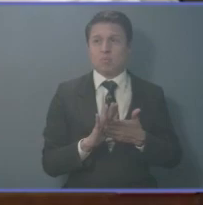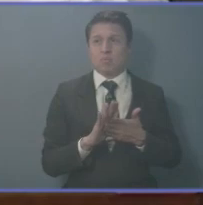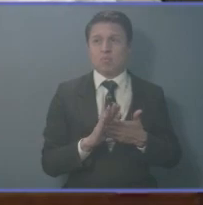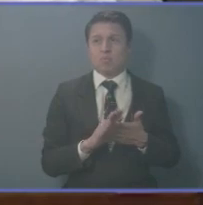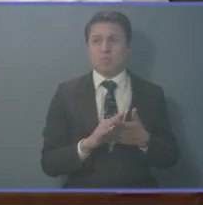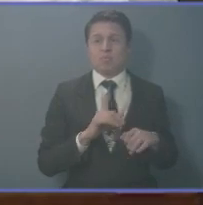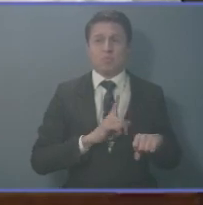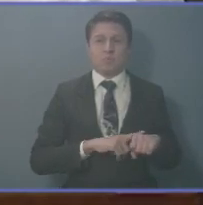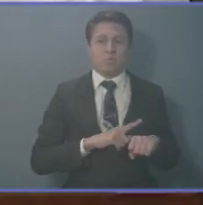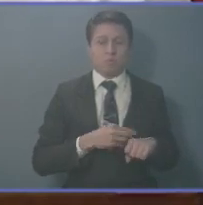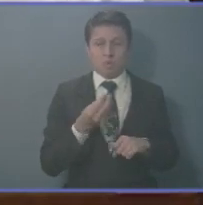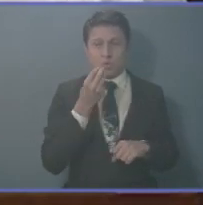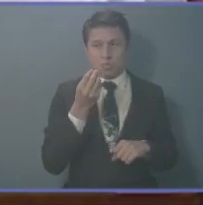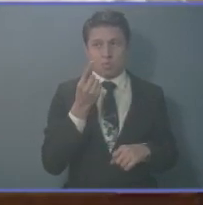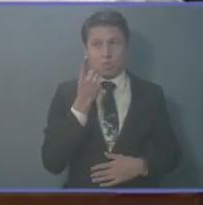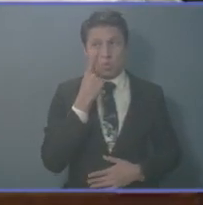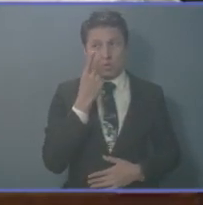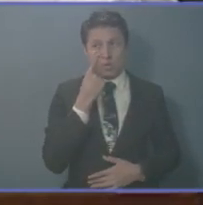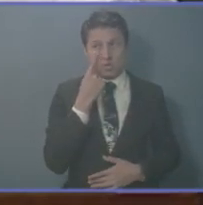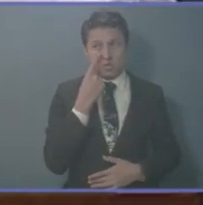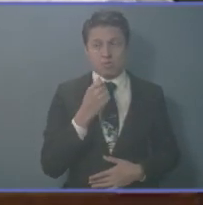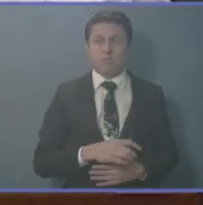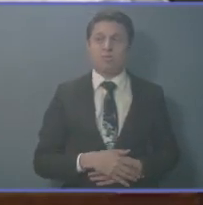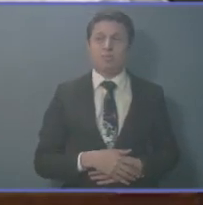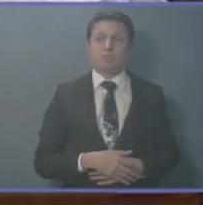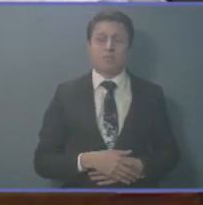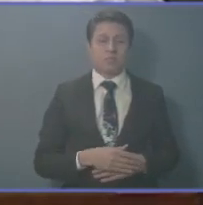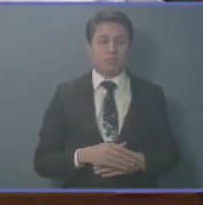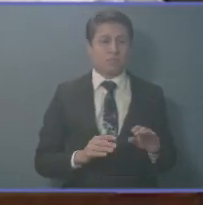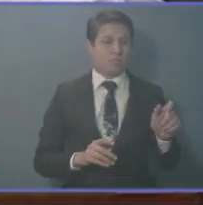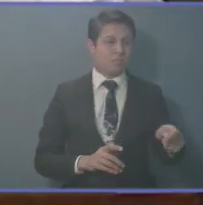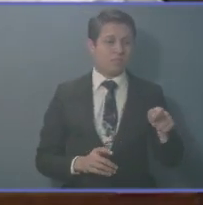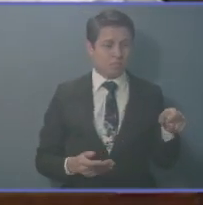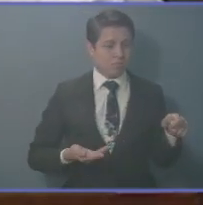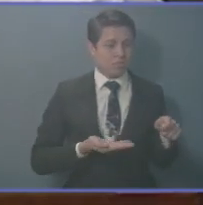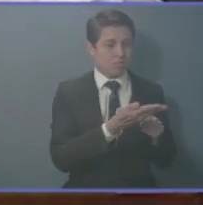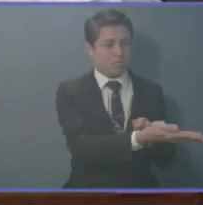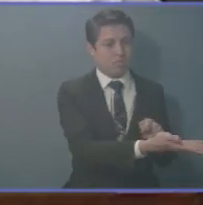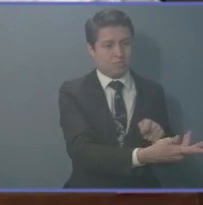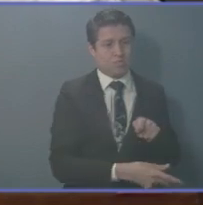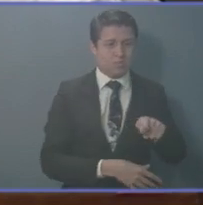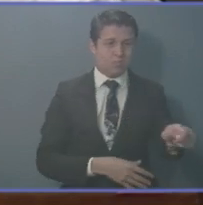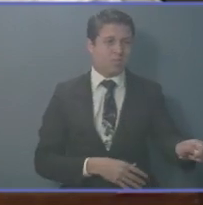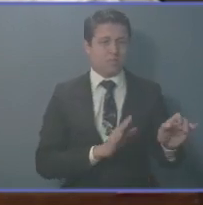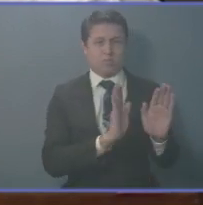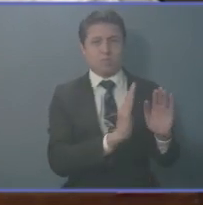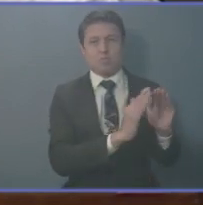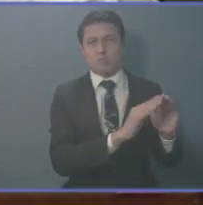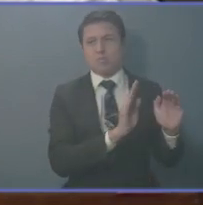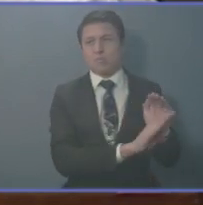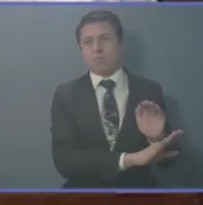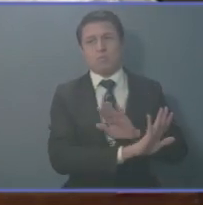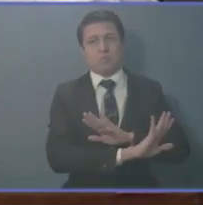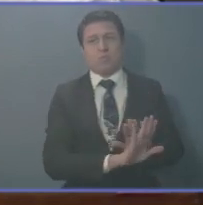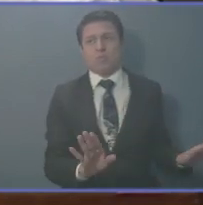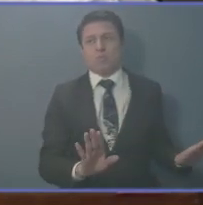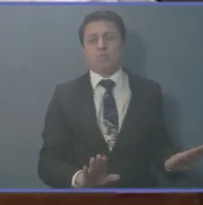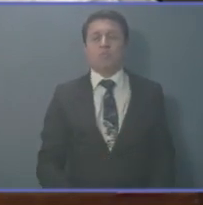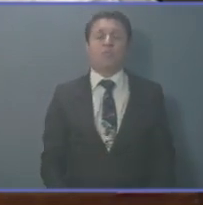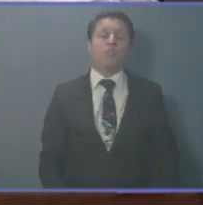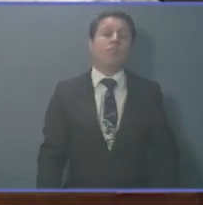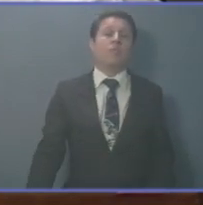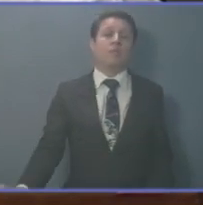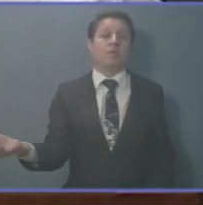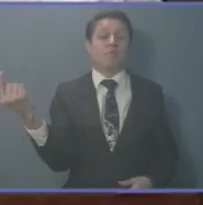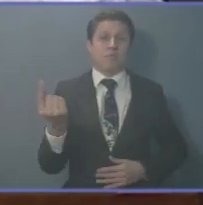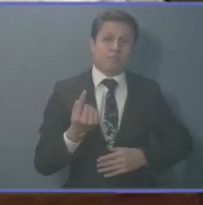cada tiempo de comida y los ingresen en su habitación o lugar designado para su estancia. 5. A las personas en cuarentena que